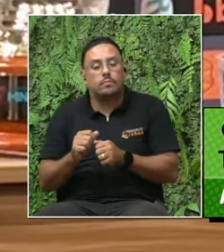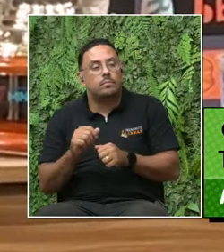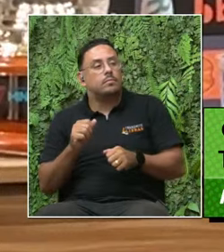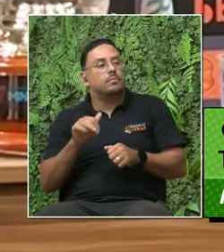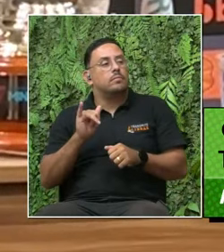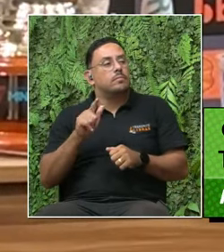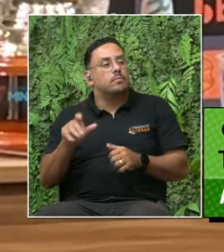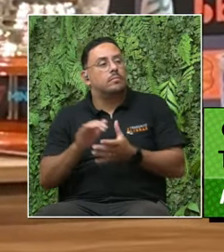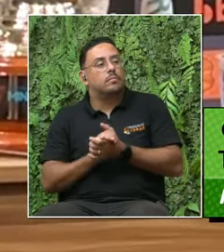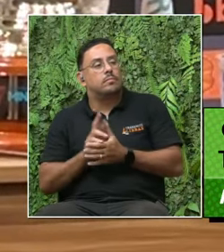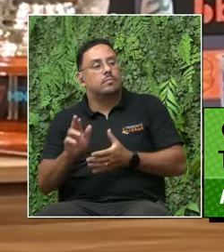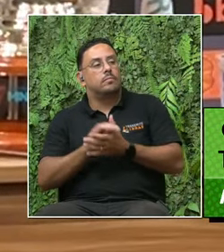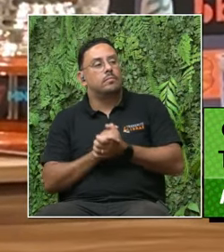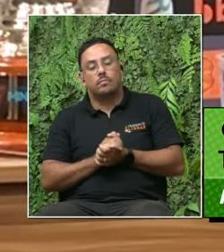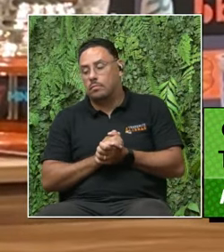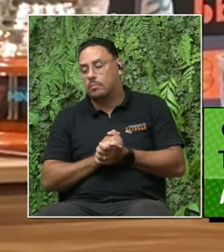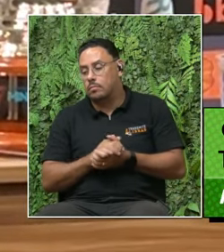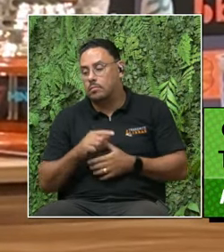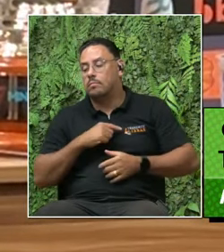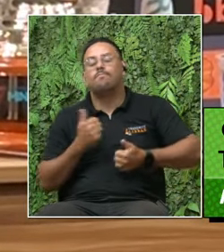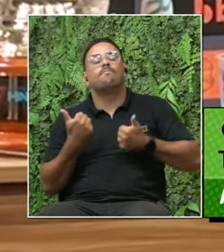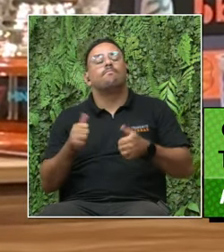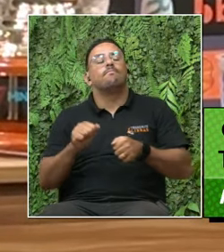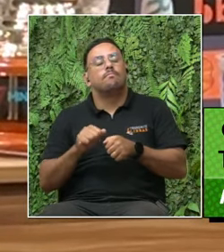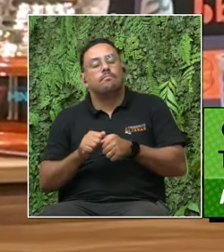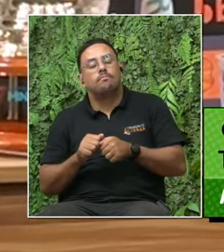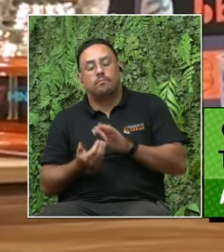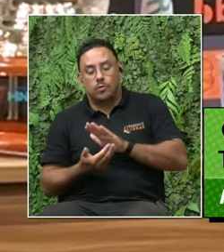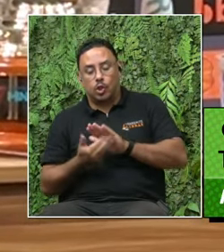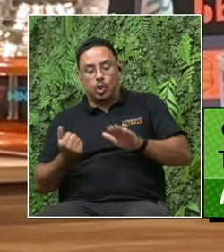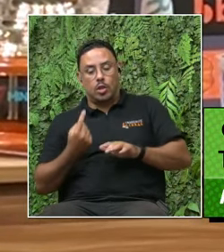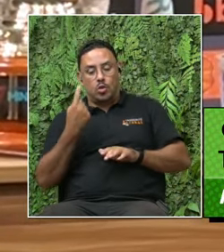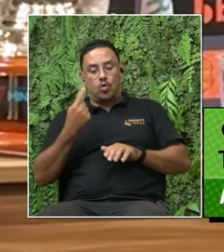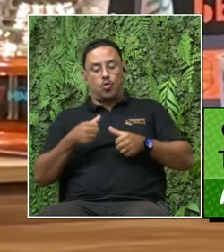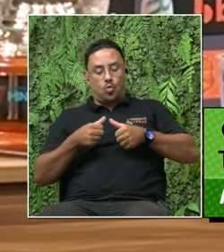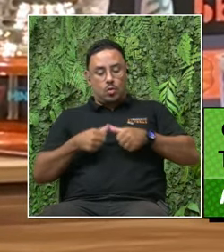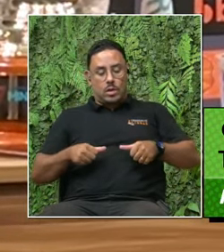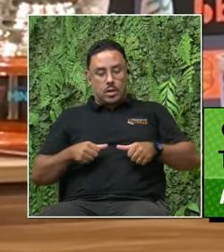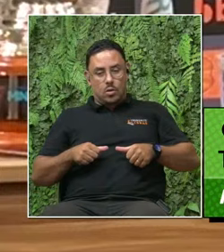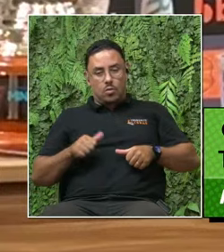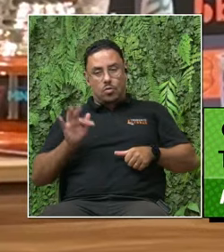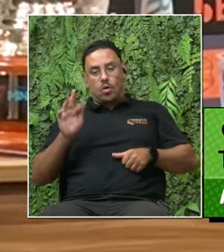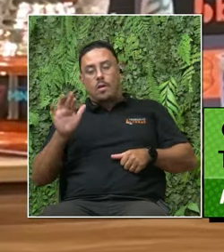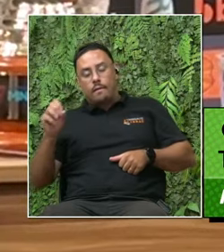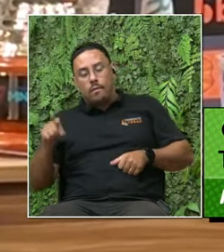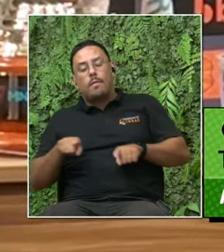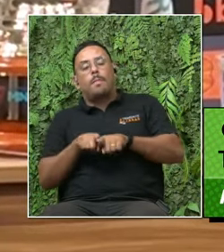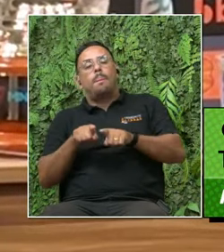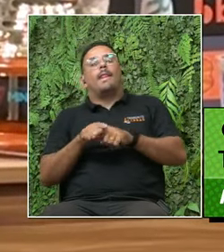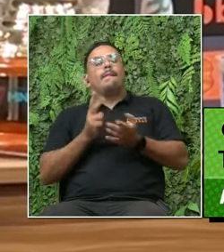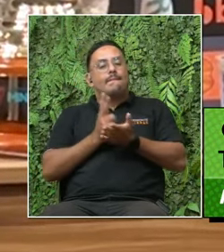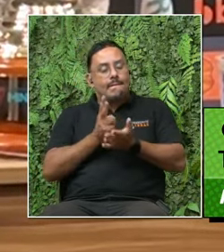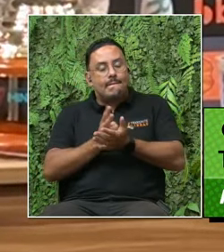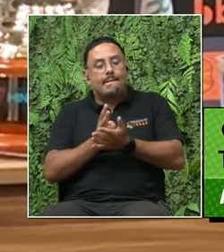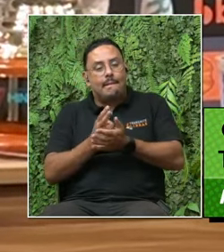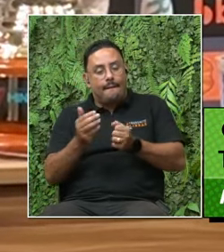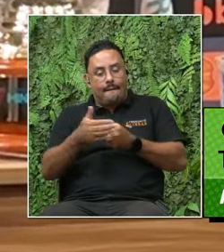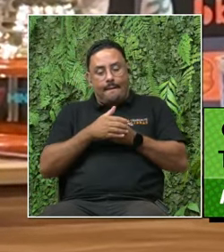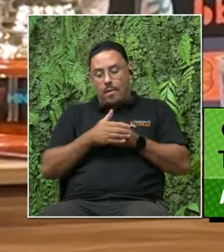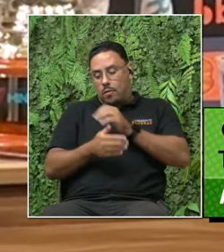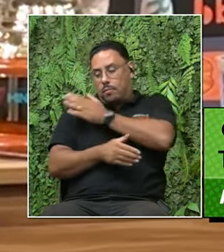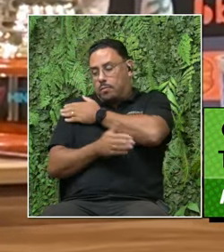Igor Gómez para intentar Y por eso sacamos a unero a y pusimos l de TR con dos marcadores